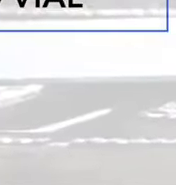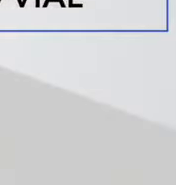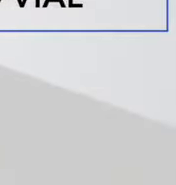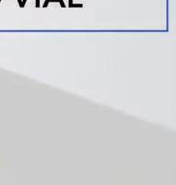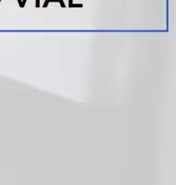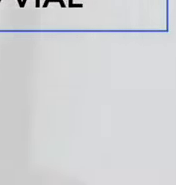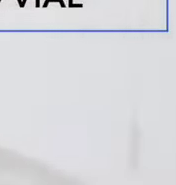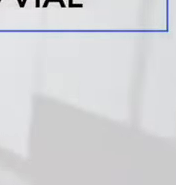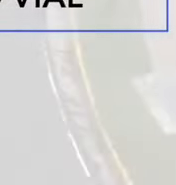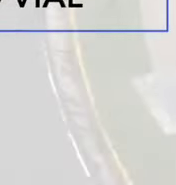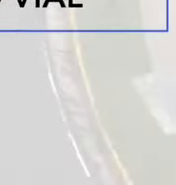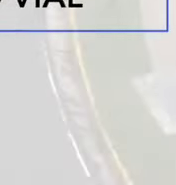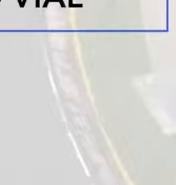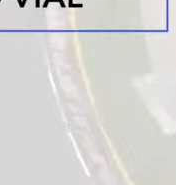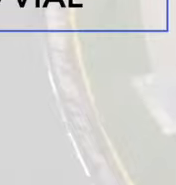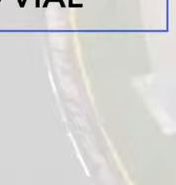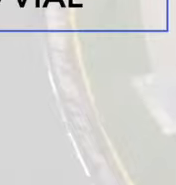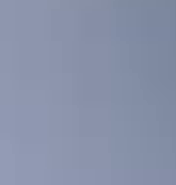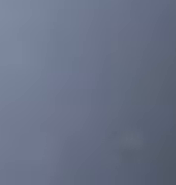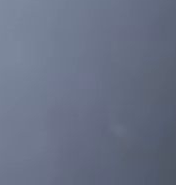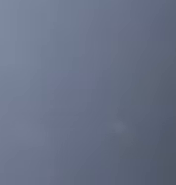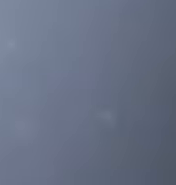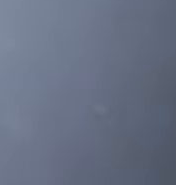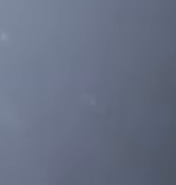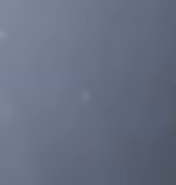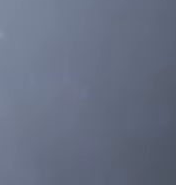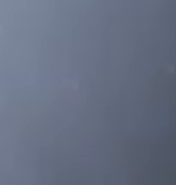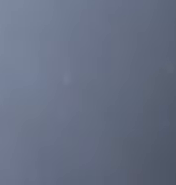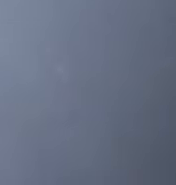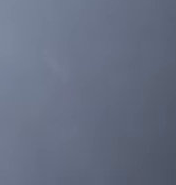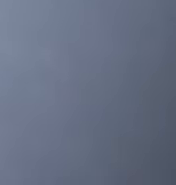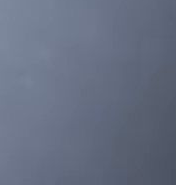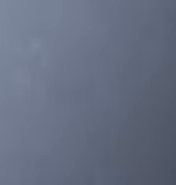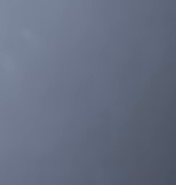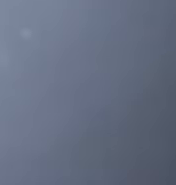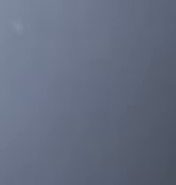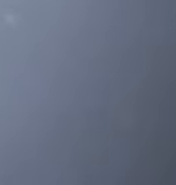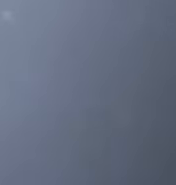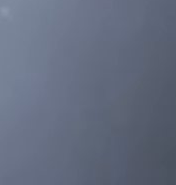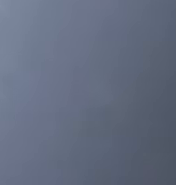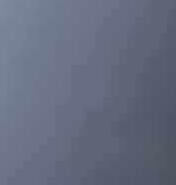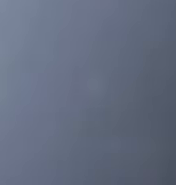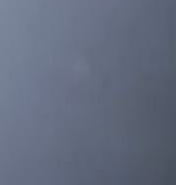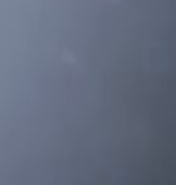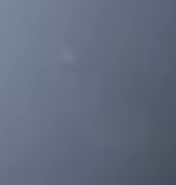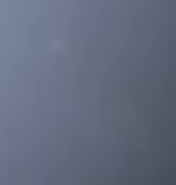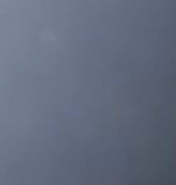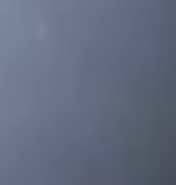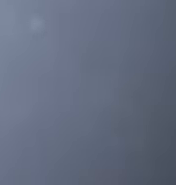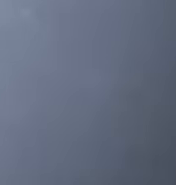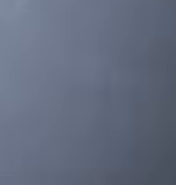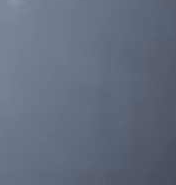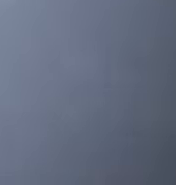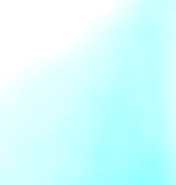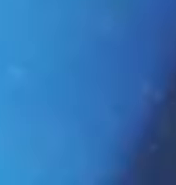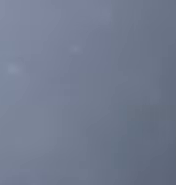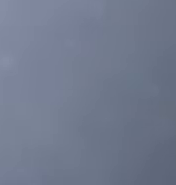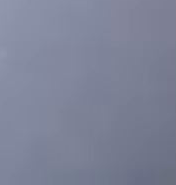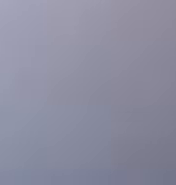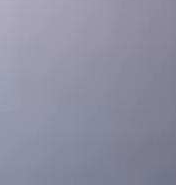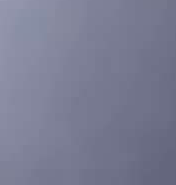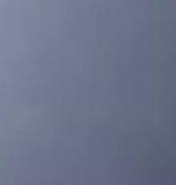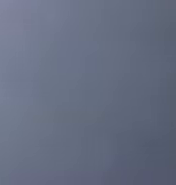temas más relevantes de las ingenierías y de la arquitectura son tratados cara a cara con los candidatos presidenciales, porque su voto sí